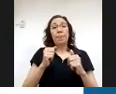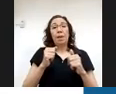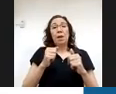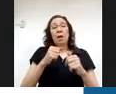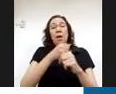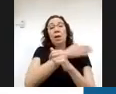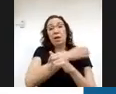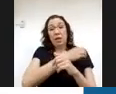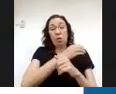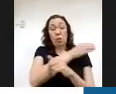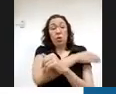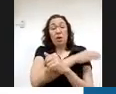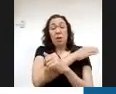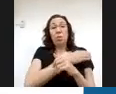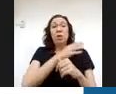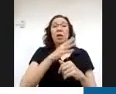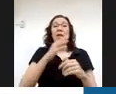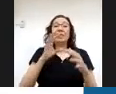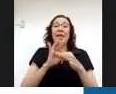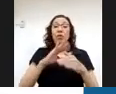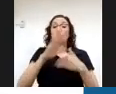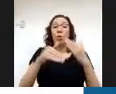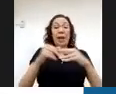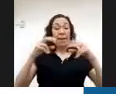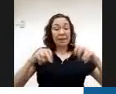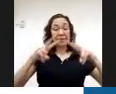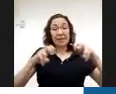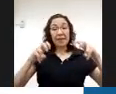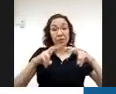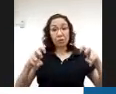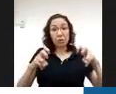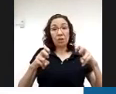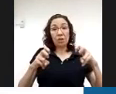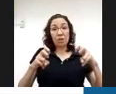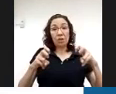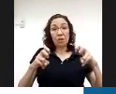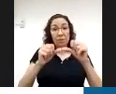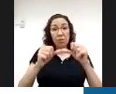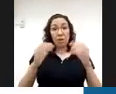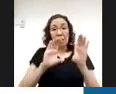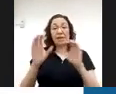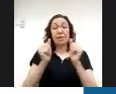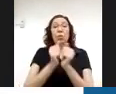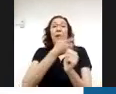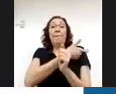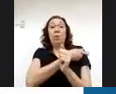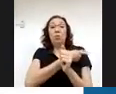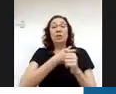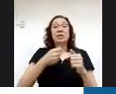preclínico y el desarrollo de las investigaciones de seguimiento que se hacen con esta vacuna.